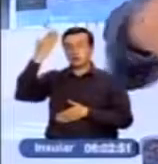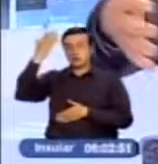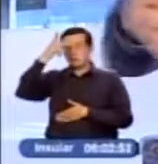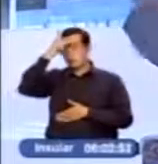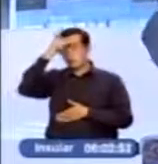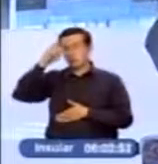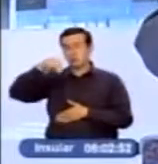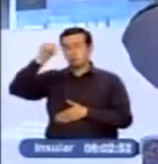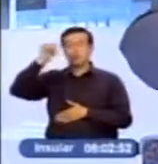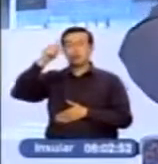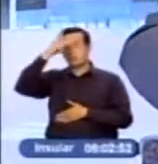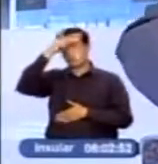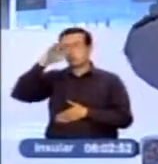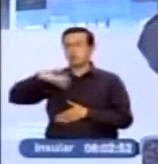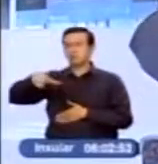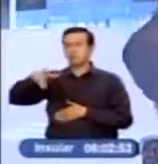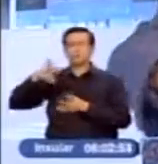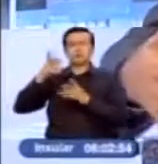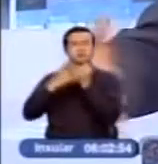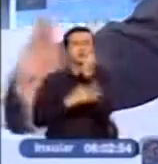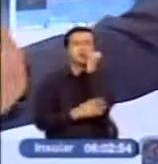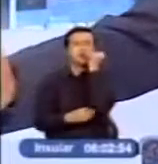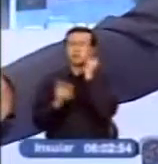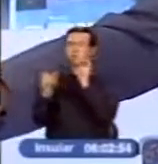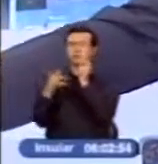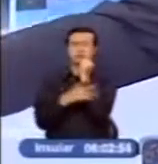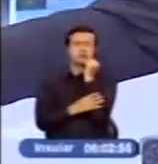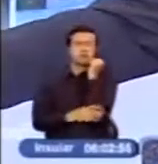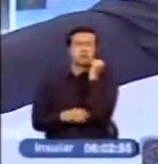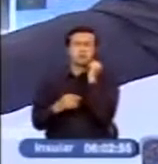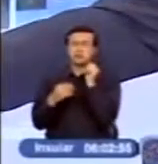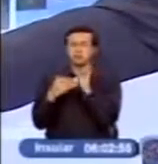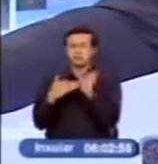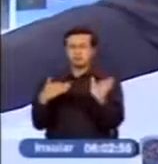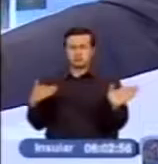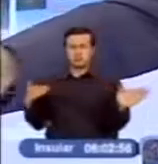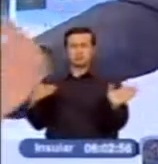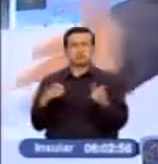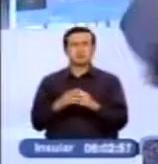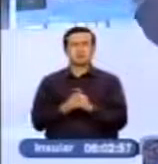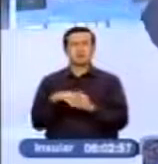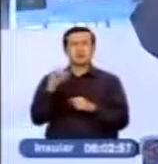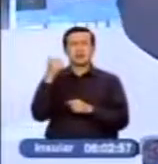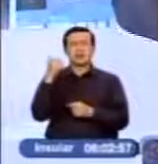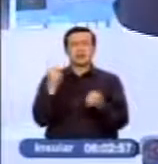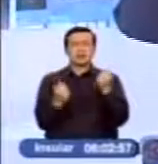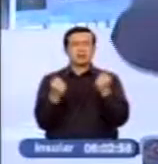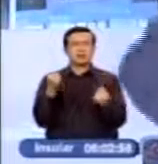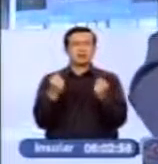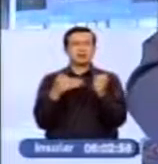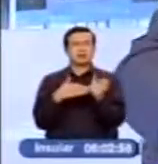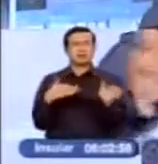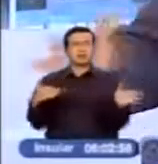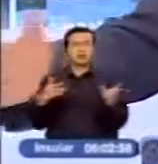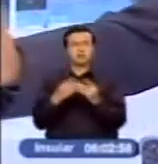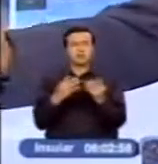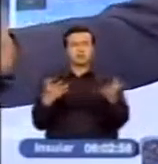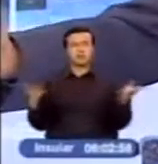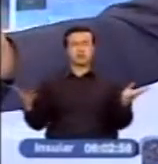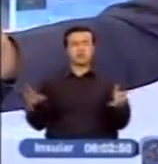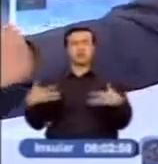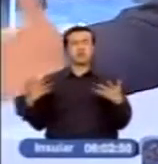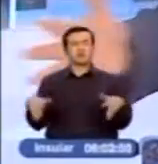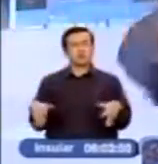del norte del Perú, una zona muy pobre del Perú, avanzaban con 10 camiones y una porción de camionetas